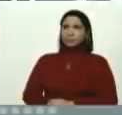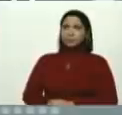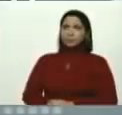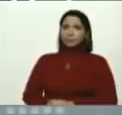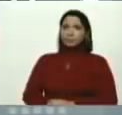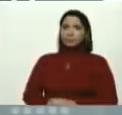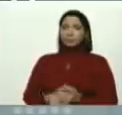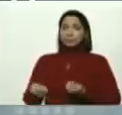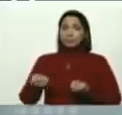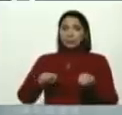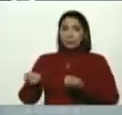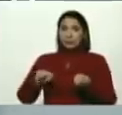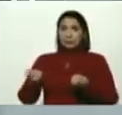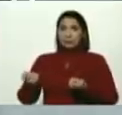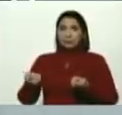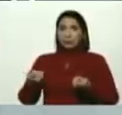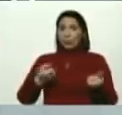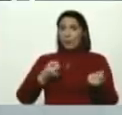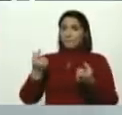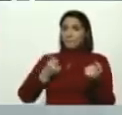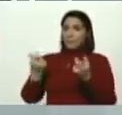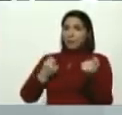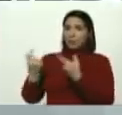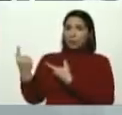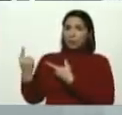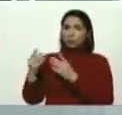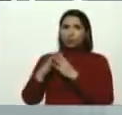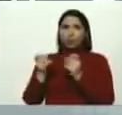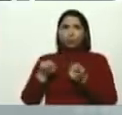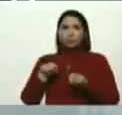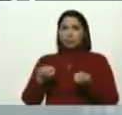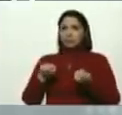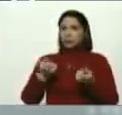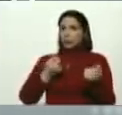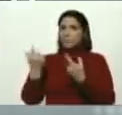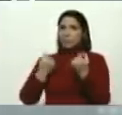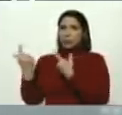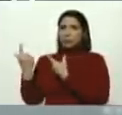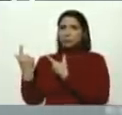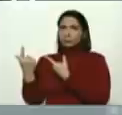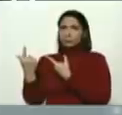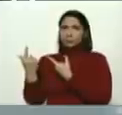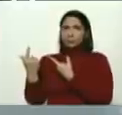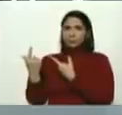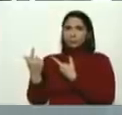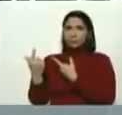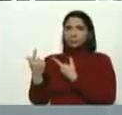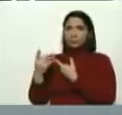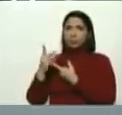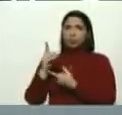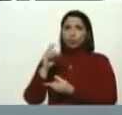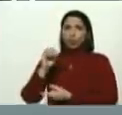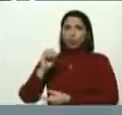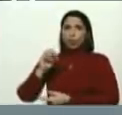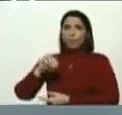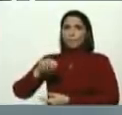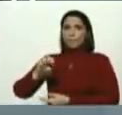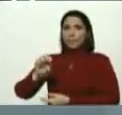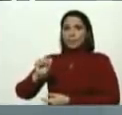Los servicios de encomienda, todos los servicios de encomienda, Domesa,